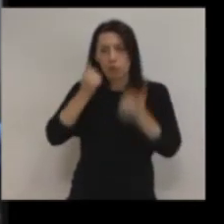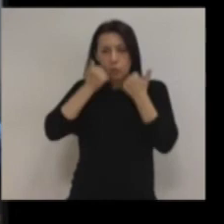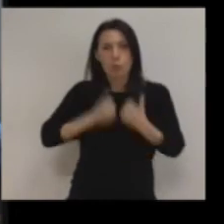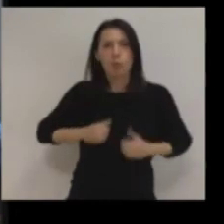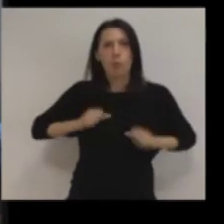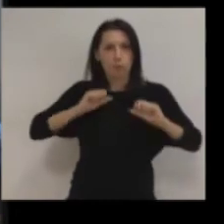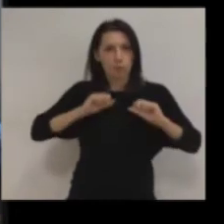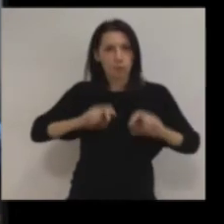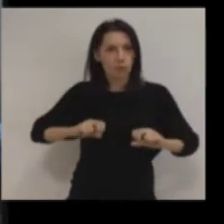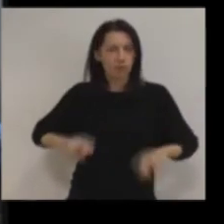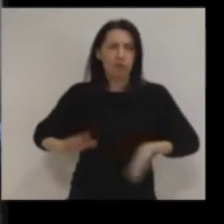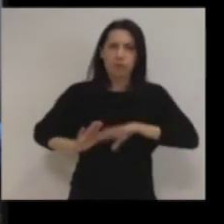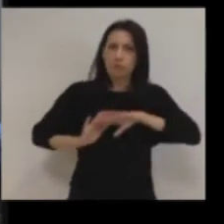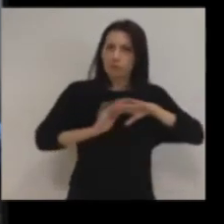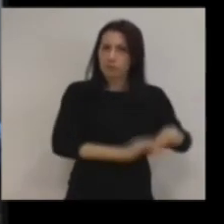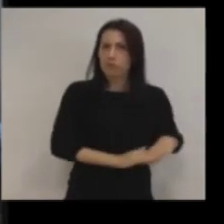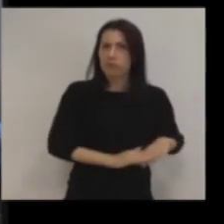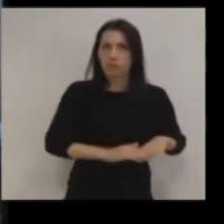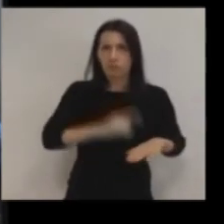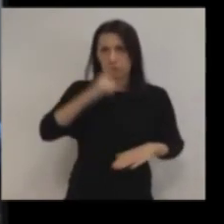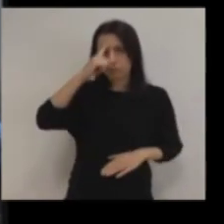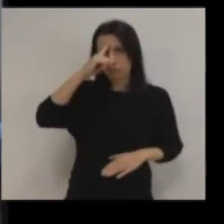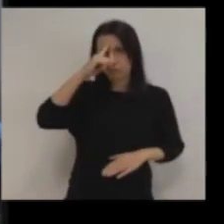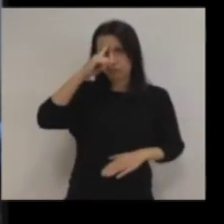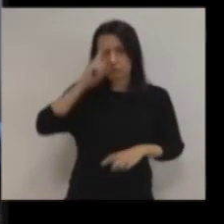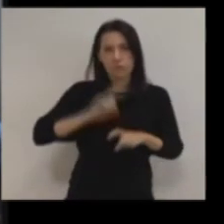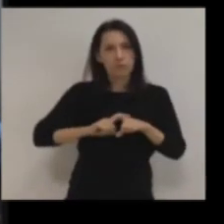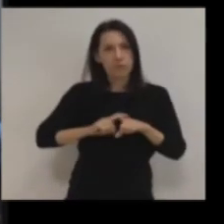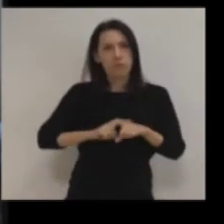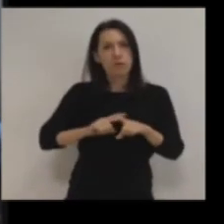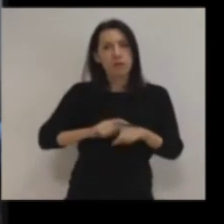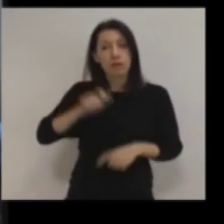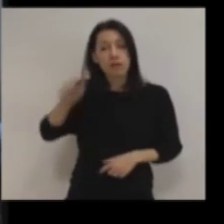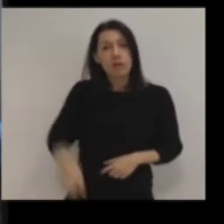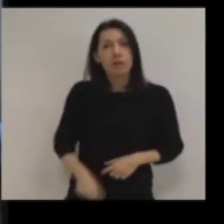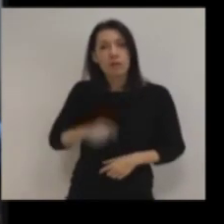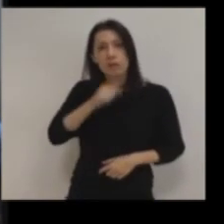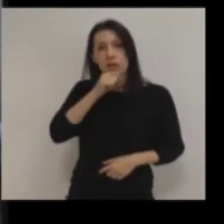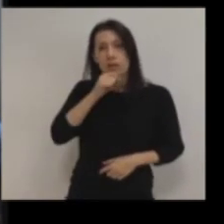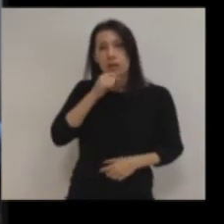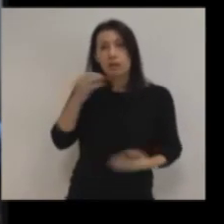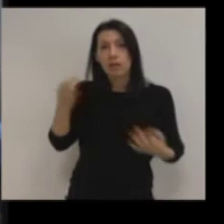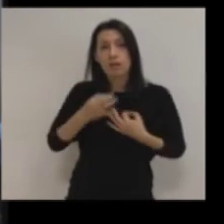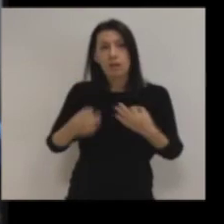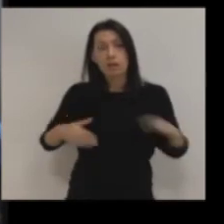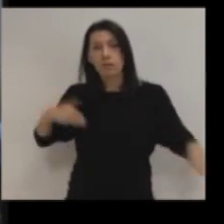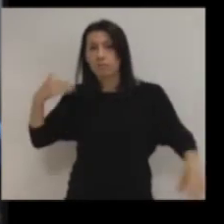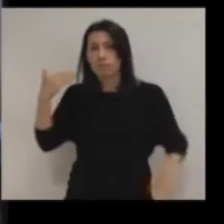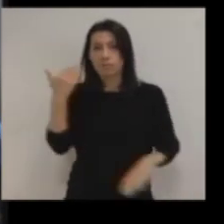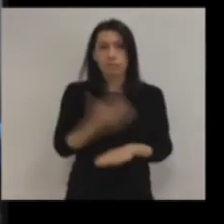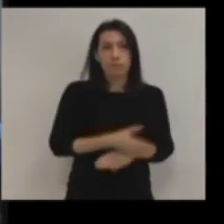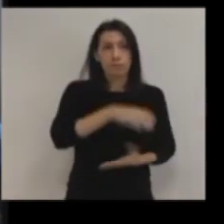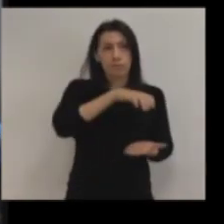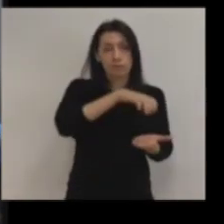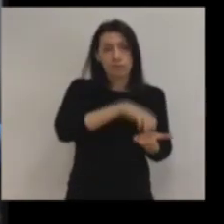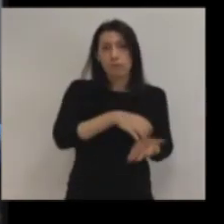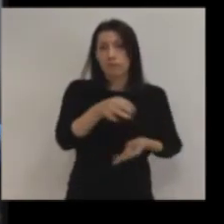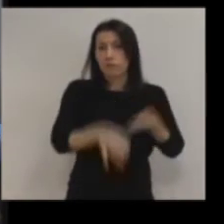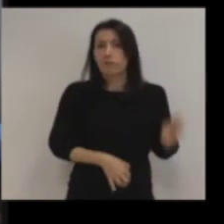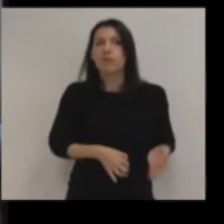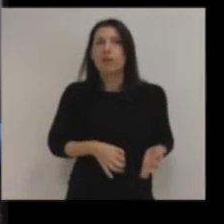con independencia ya del psíquico, se veía obligada o a ir a la sede judicial con un